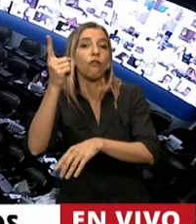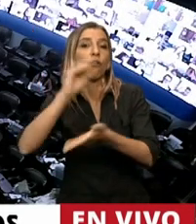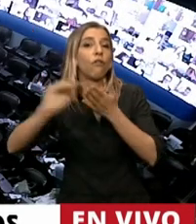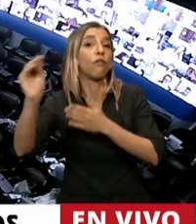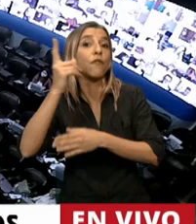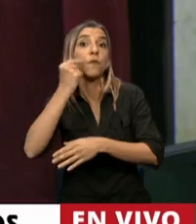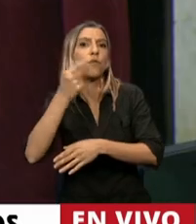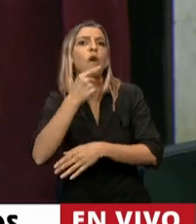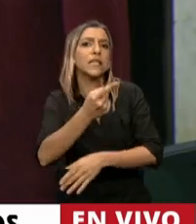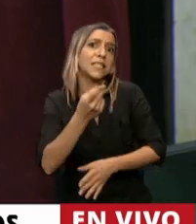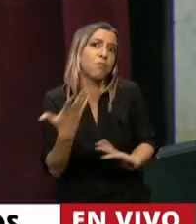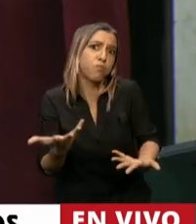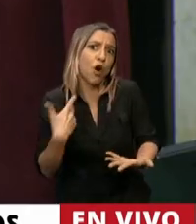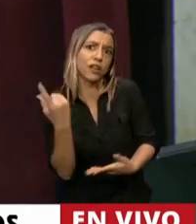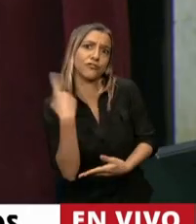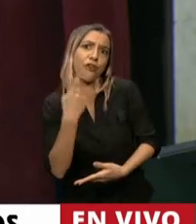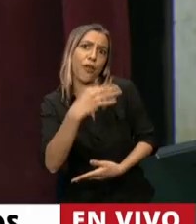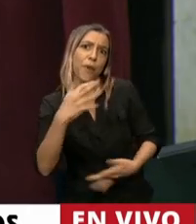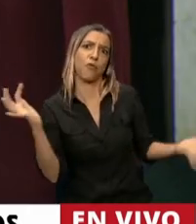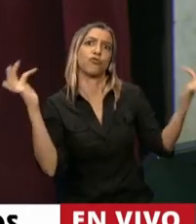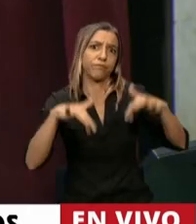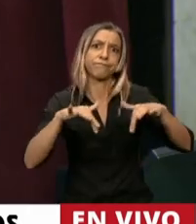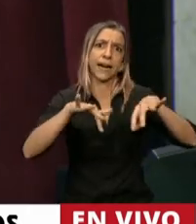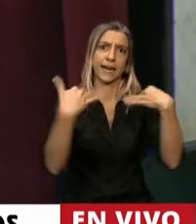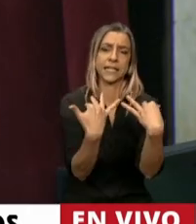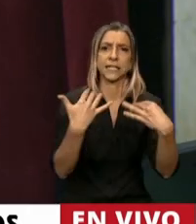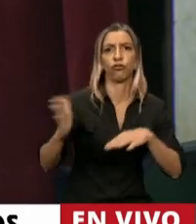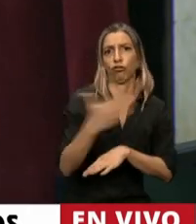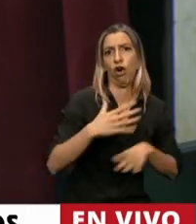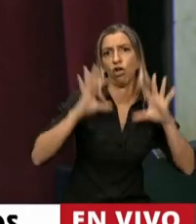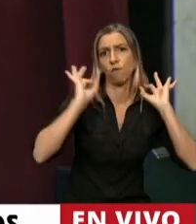corresponde. Diputado Pablo González.